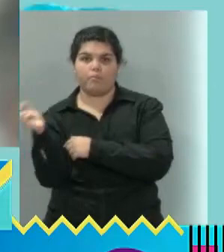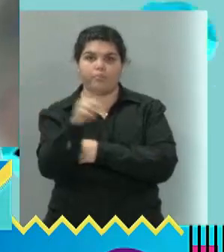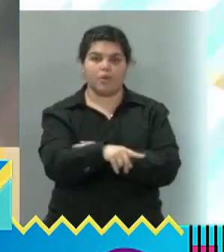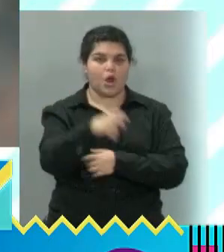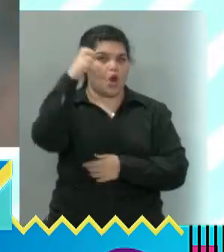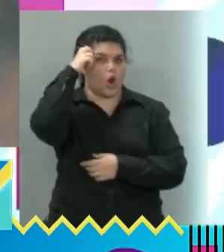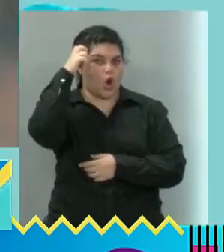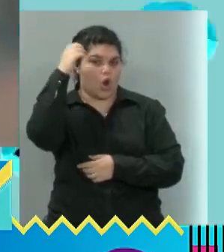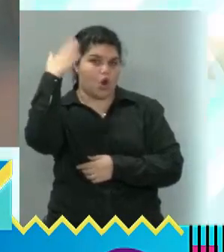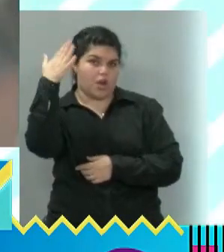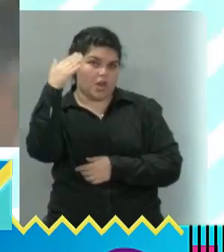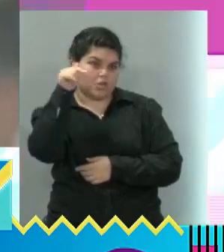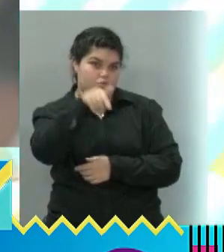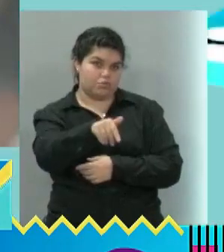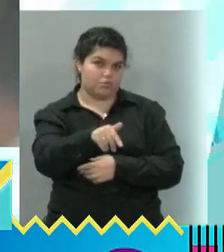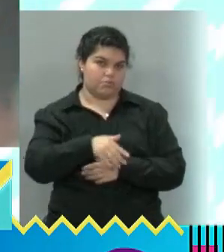las novedades.